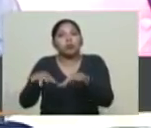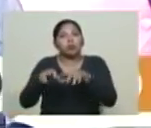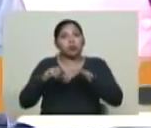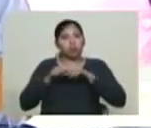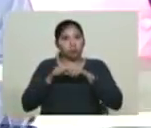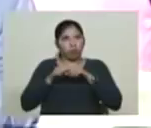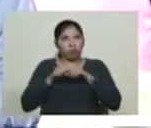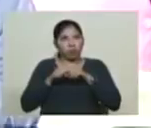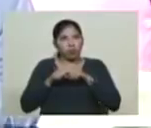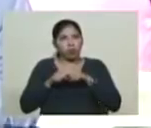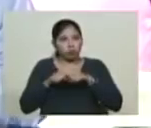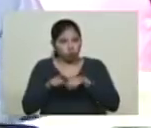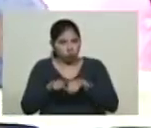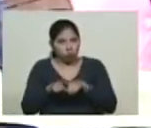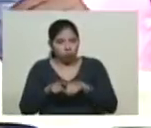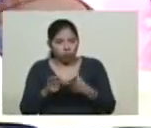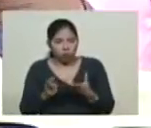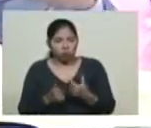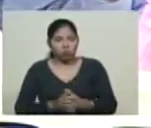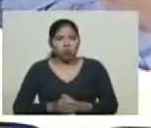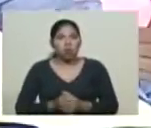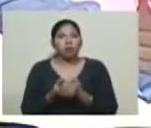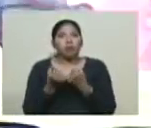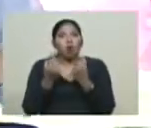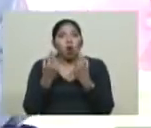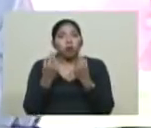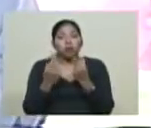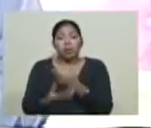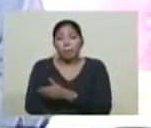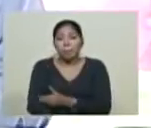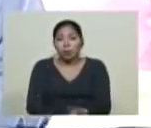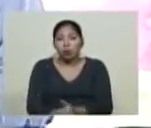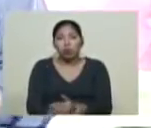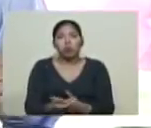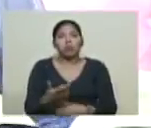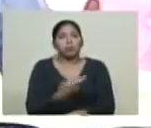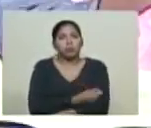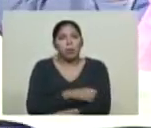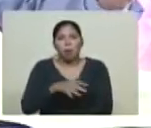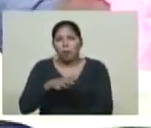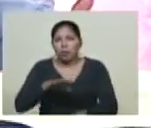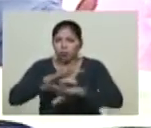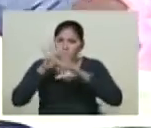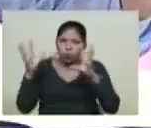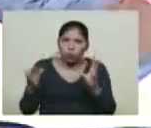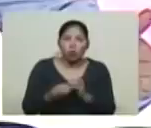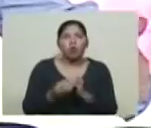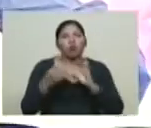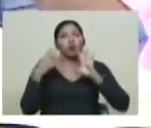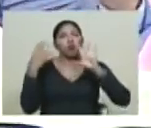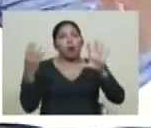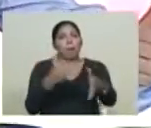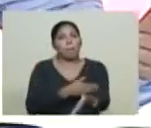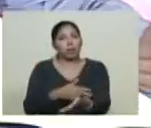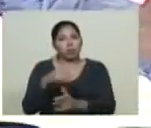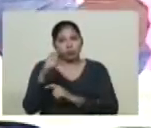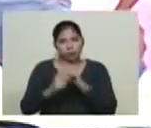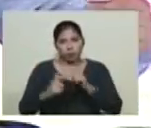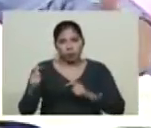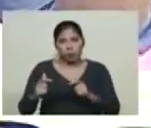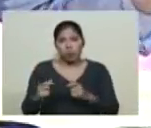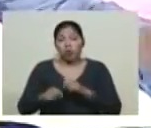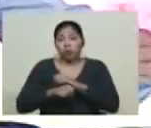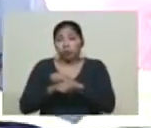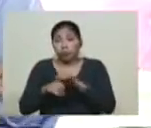estas 11 millones de dosis para cerca de 9 millones de habitantes, están distribuidas según las edades